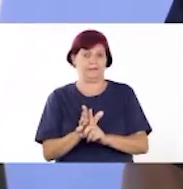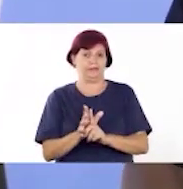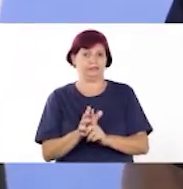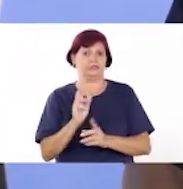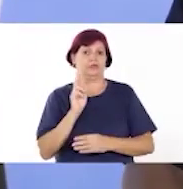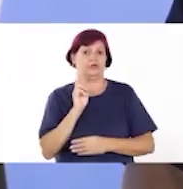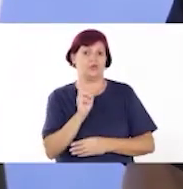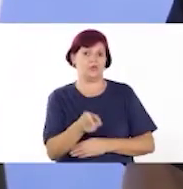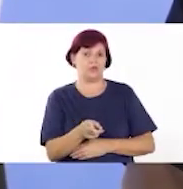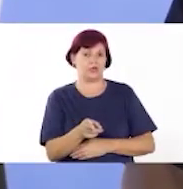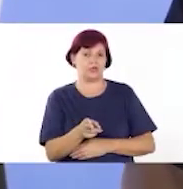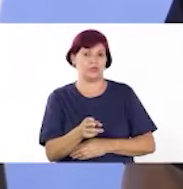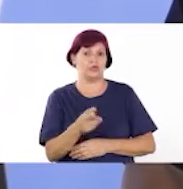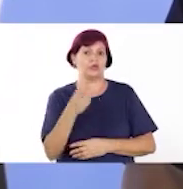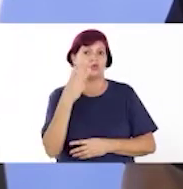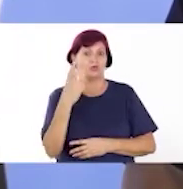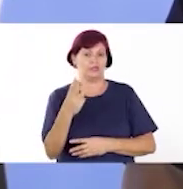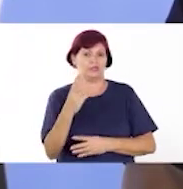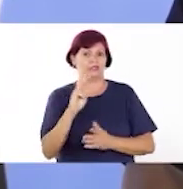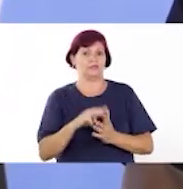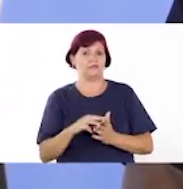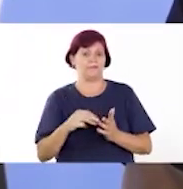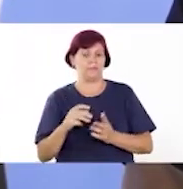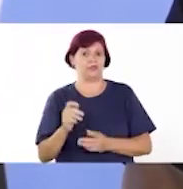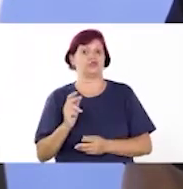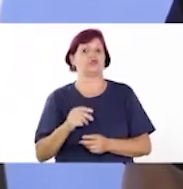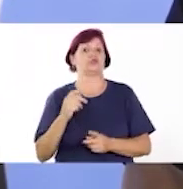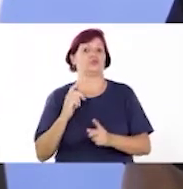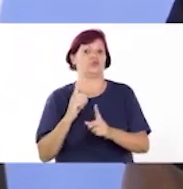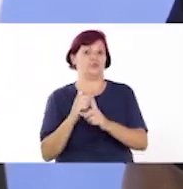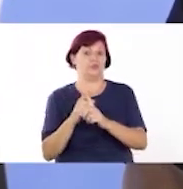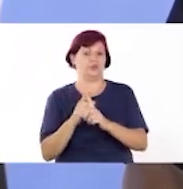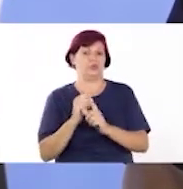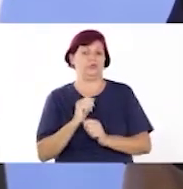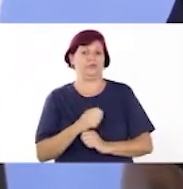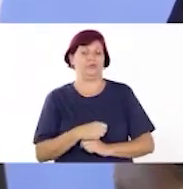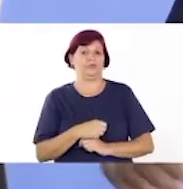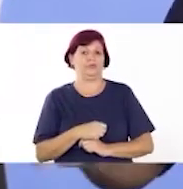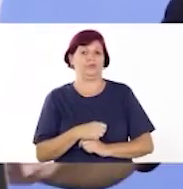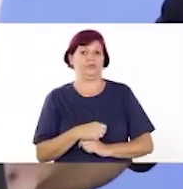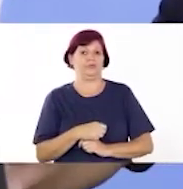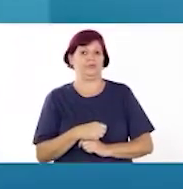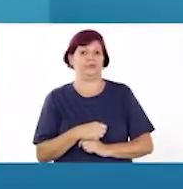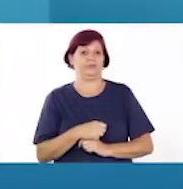Comenzamos las orientaciones con el tercer semestre de curso por encuentro.